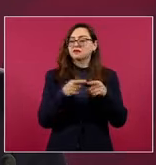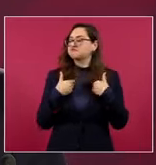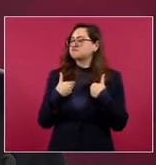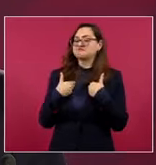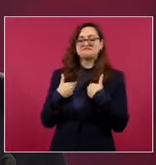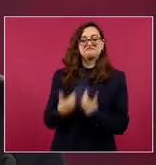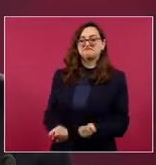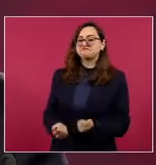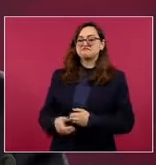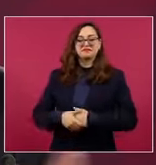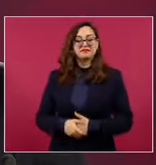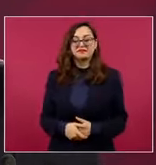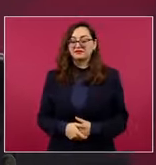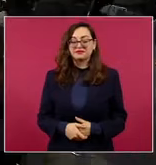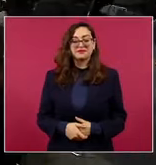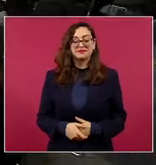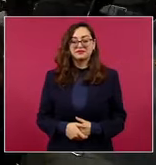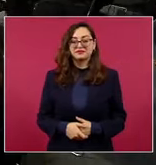Que